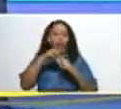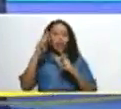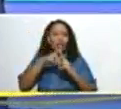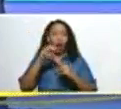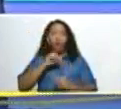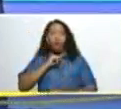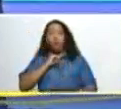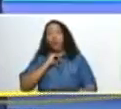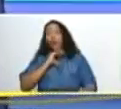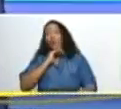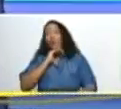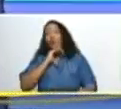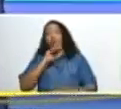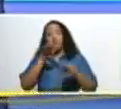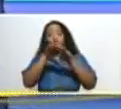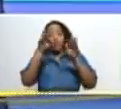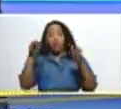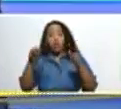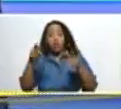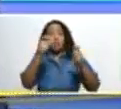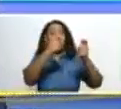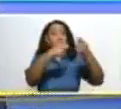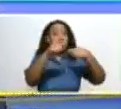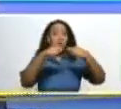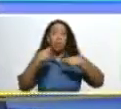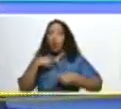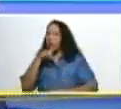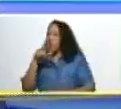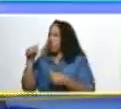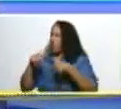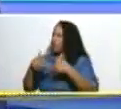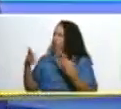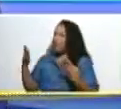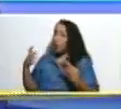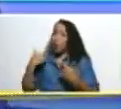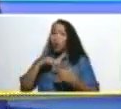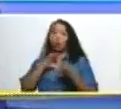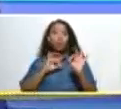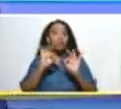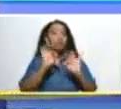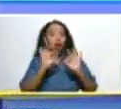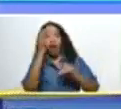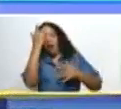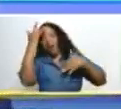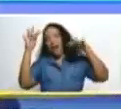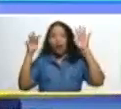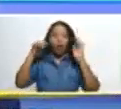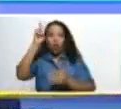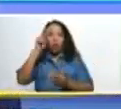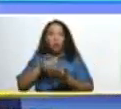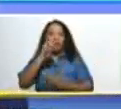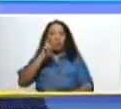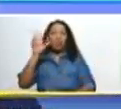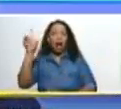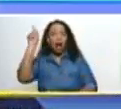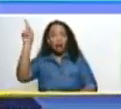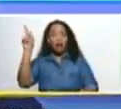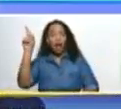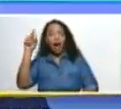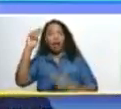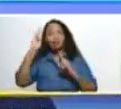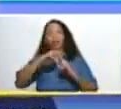de tarimas, de kioscos, y pregunté, ¿qué es esto? No, que estamos preparados para el carnaval 2023. En San Antonio del